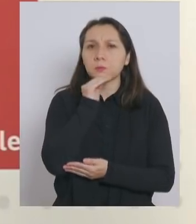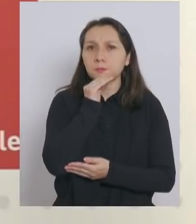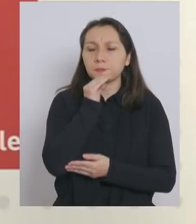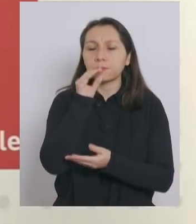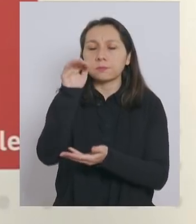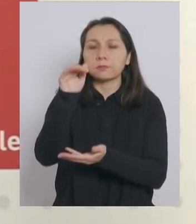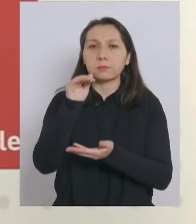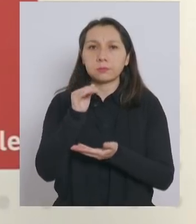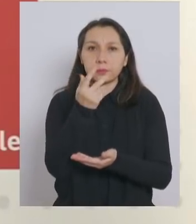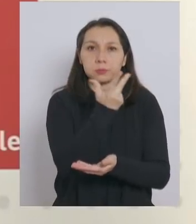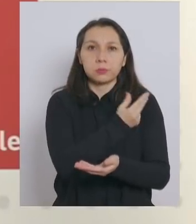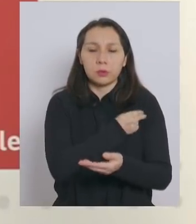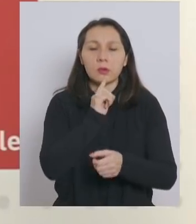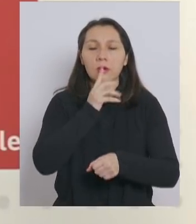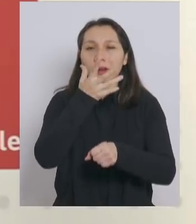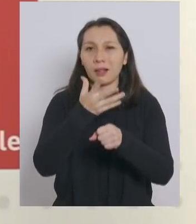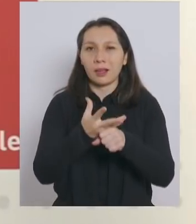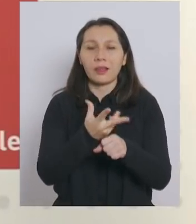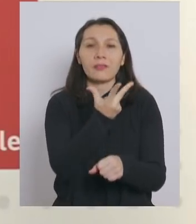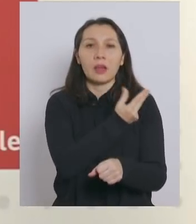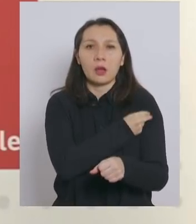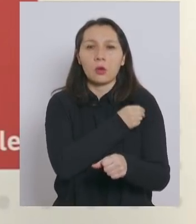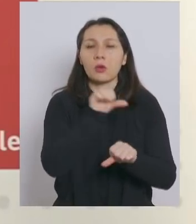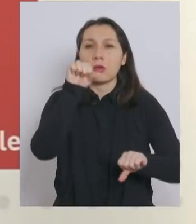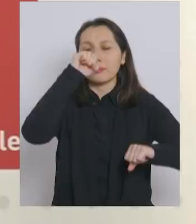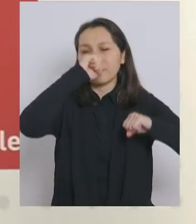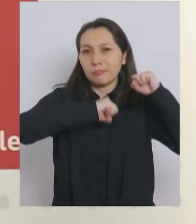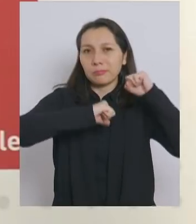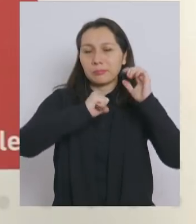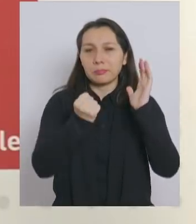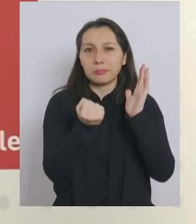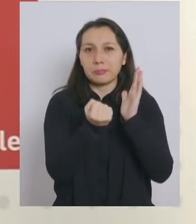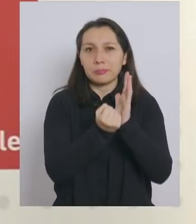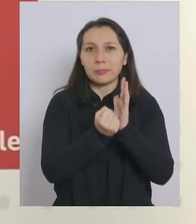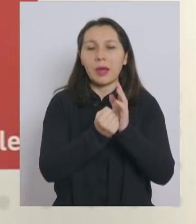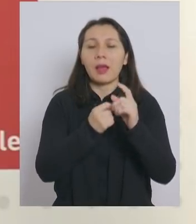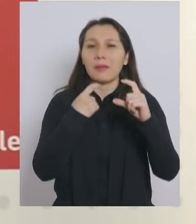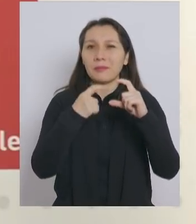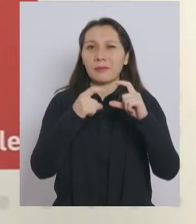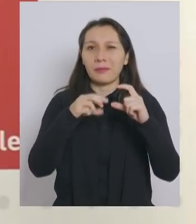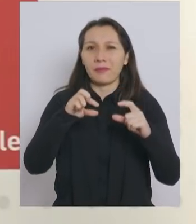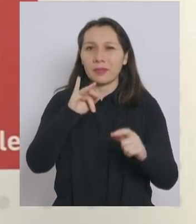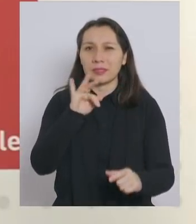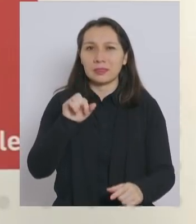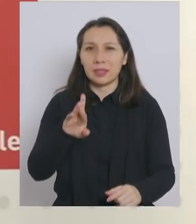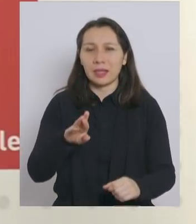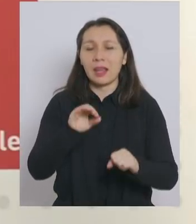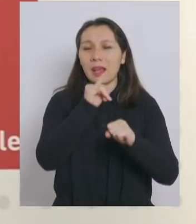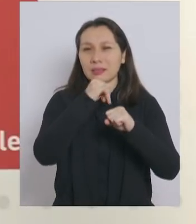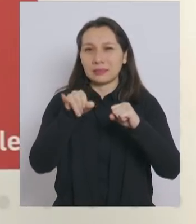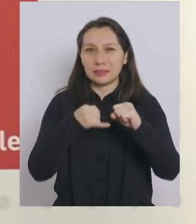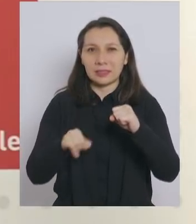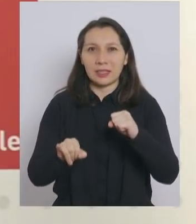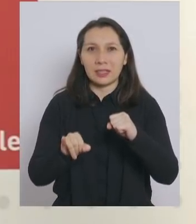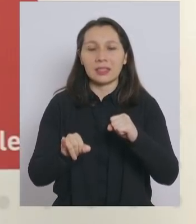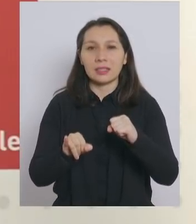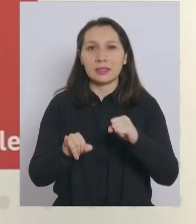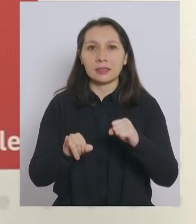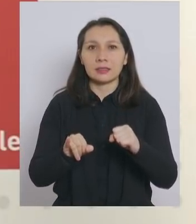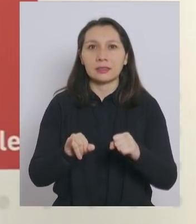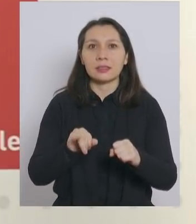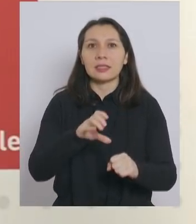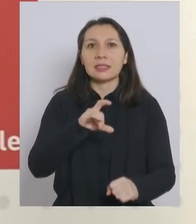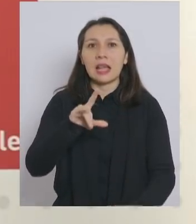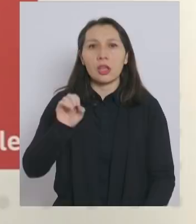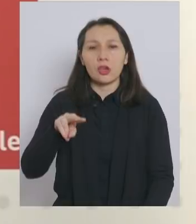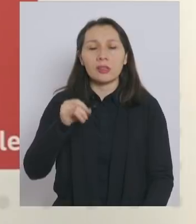donde también se incluyen las vacunas de los laboratorios Pfizer, AstraZeneca, Serum